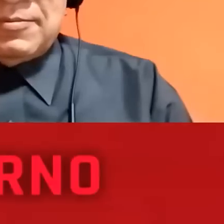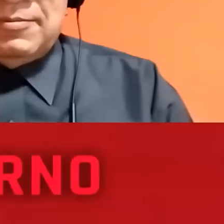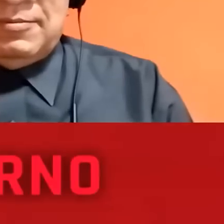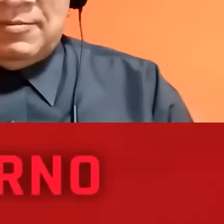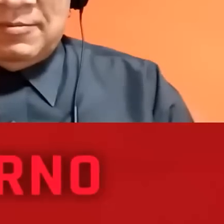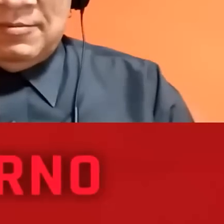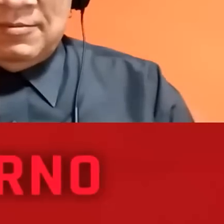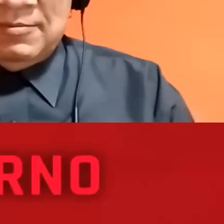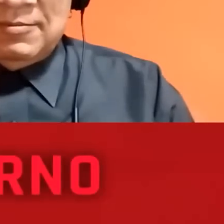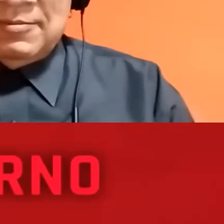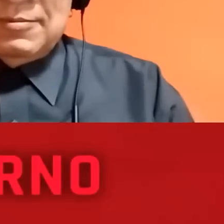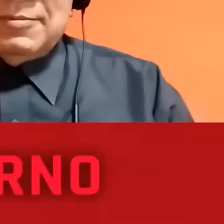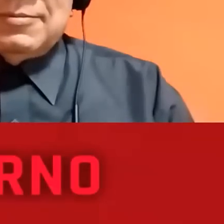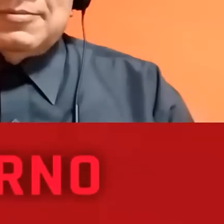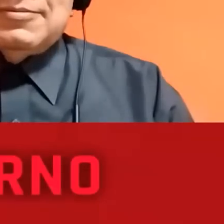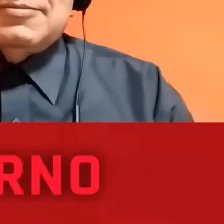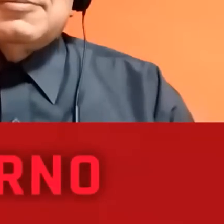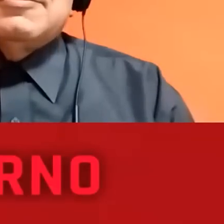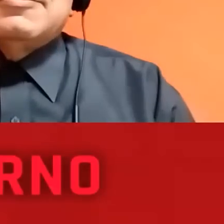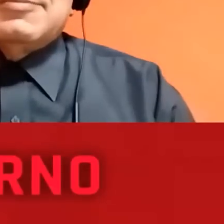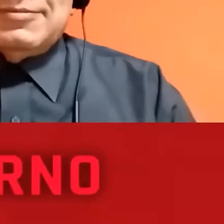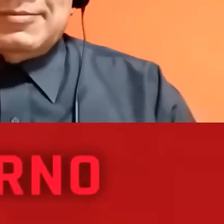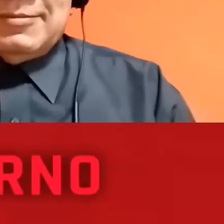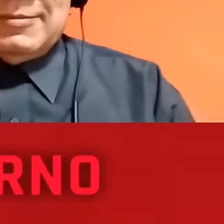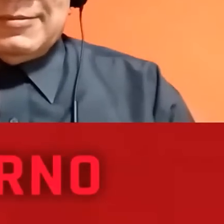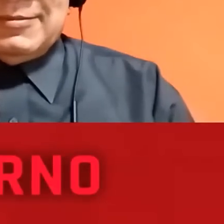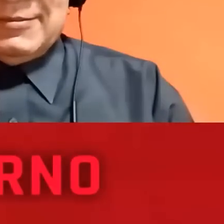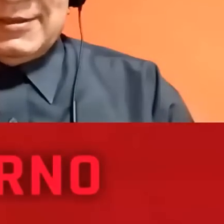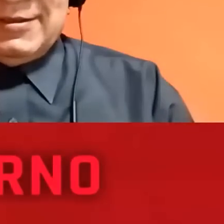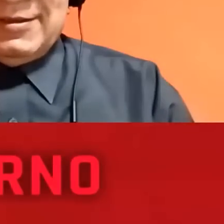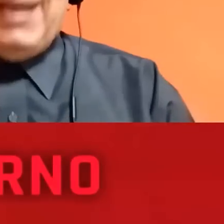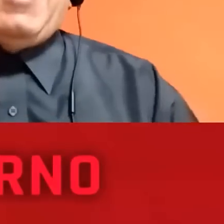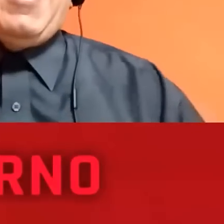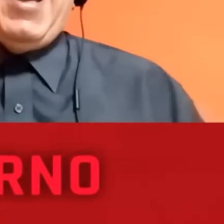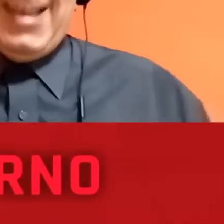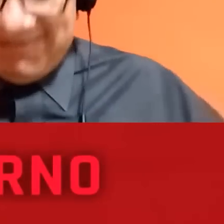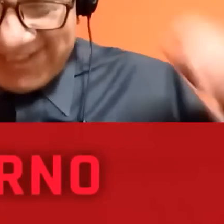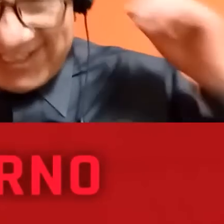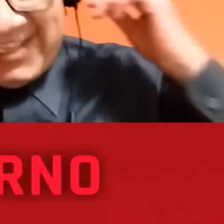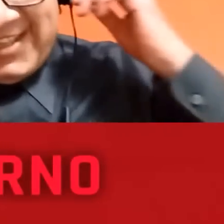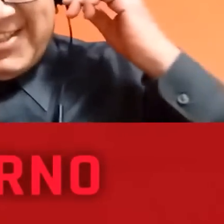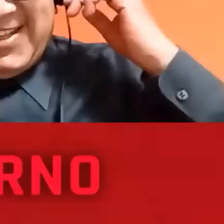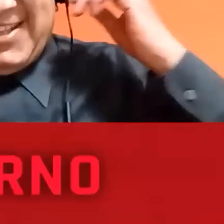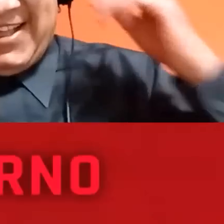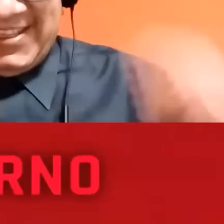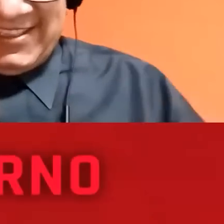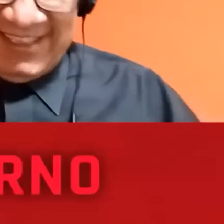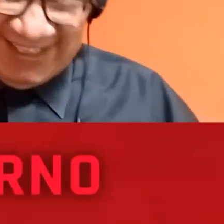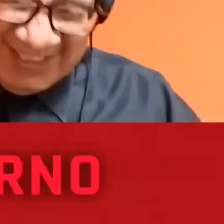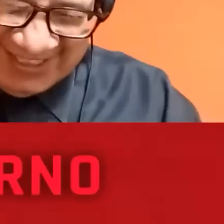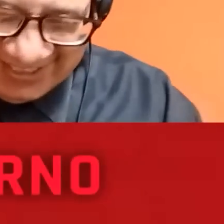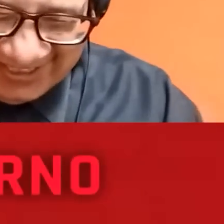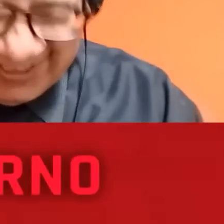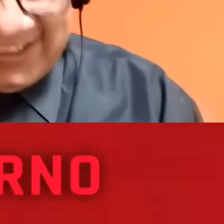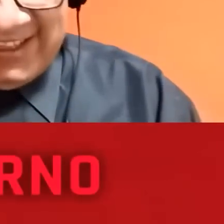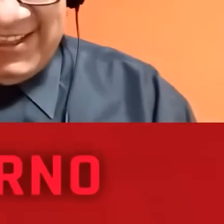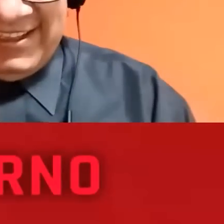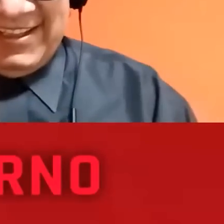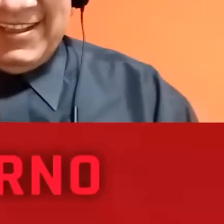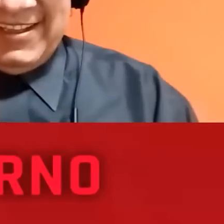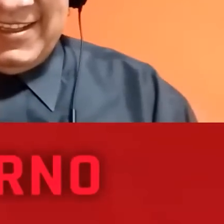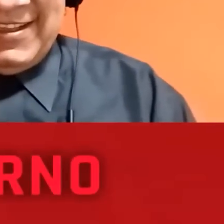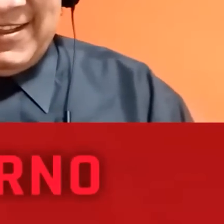Sin Censura ya han de estar pensando, pinche Jaime, ¿qué crees? ¿No? ¿Cómo? ¿Qué cree, no?